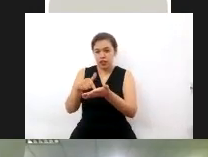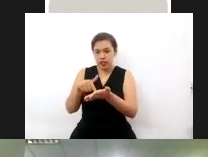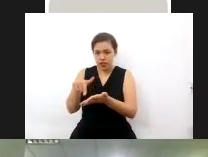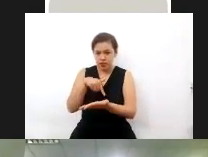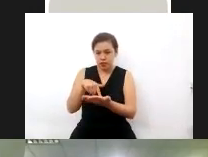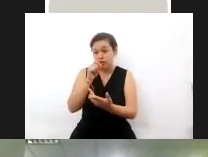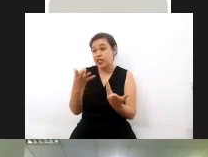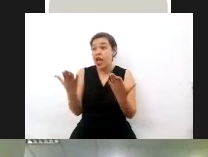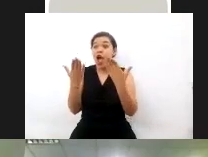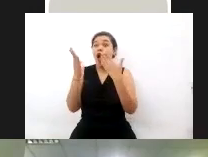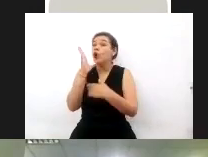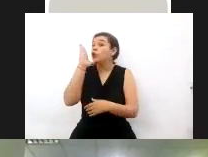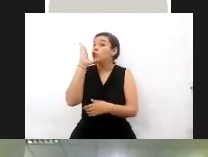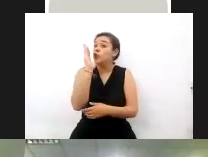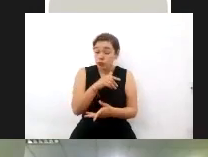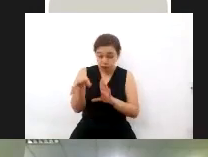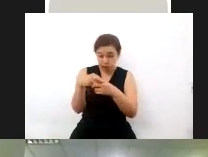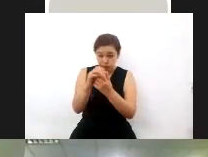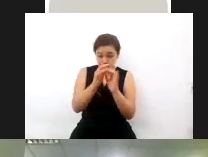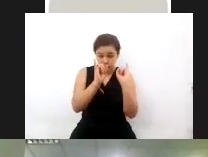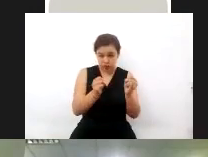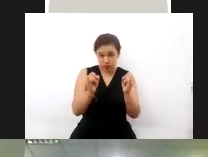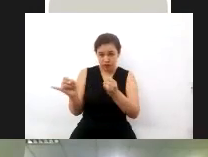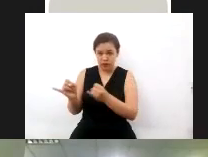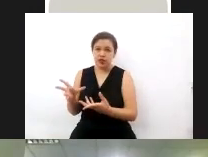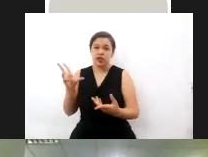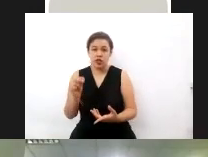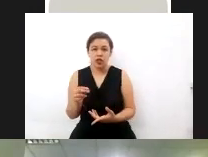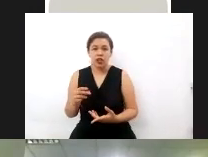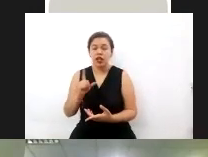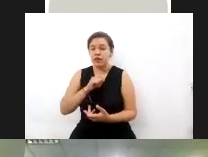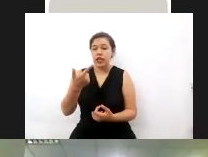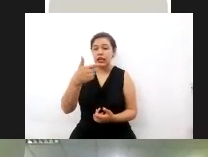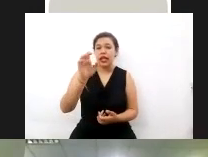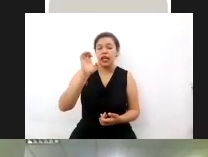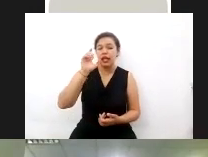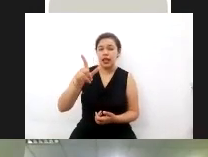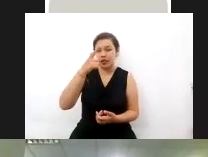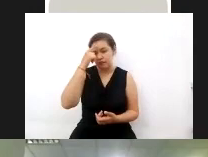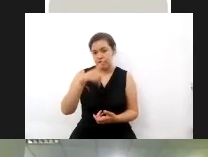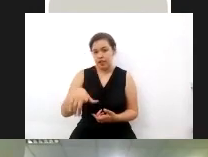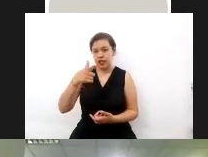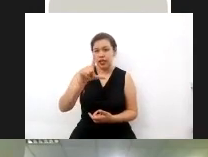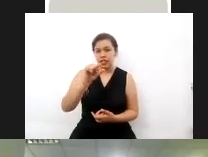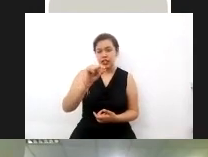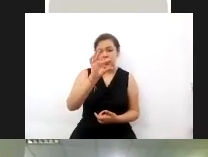con estaciones de lavado de manos individual, se tiene que tener gel antibacterial con base de alcohol al 70%.